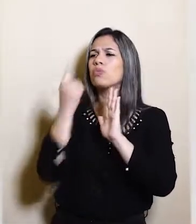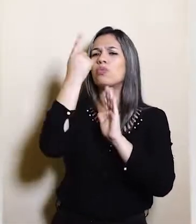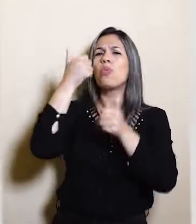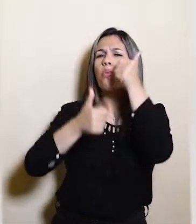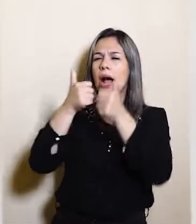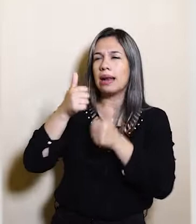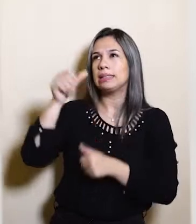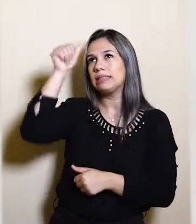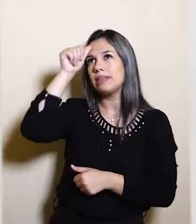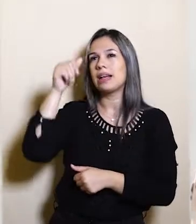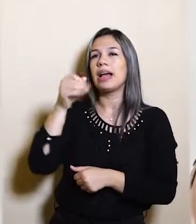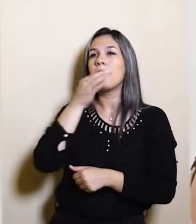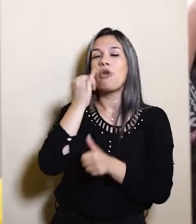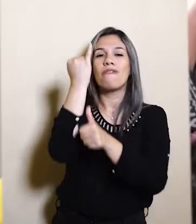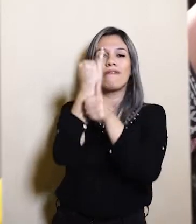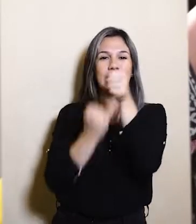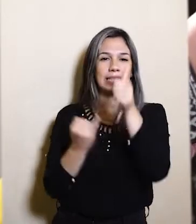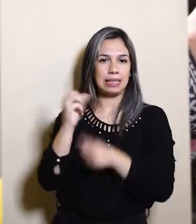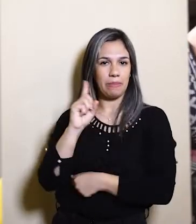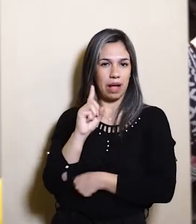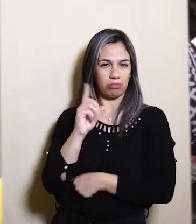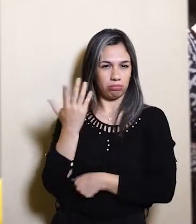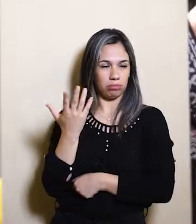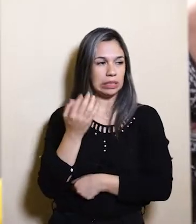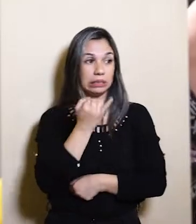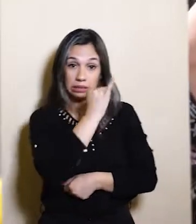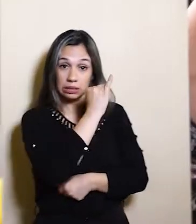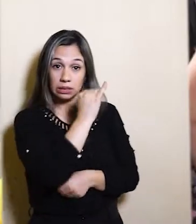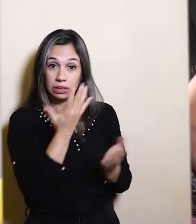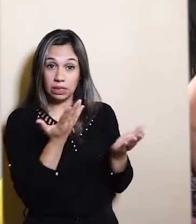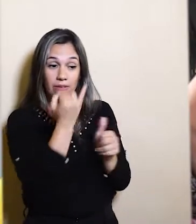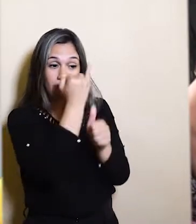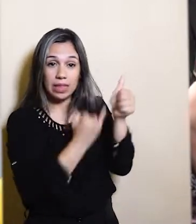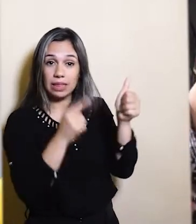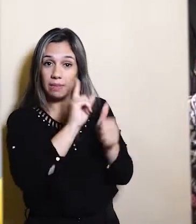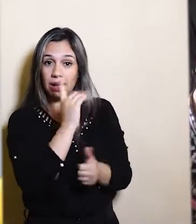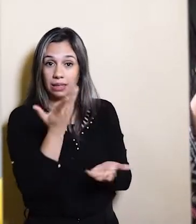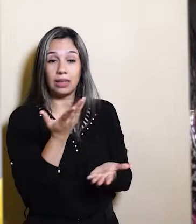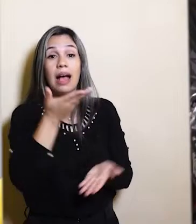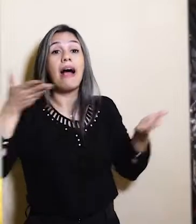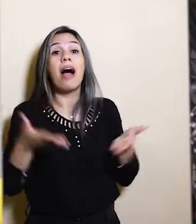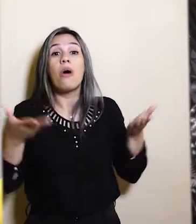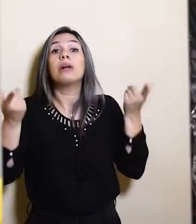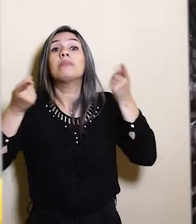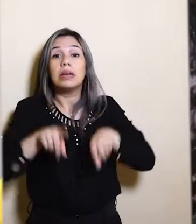para evitar la victimización secundaria, por ejemplo? Efectivamente, Menchi, porque lo que sucede hoy día es